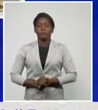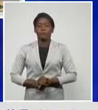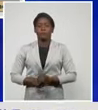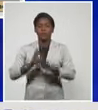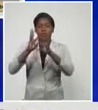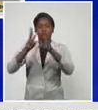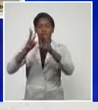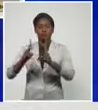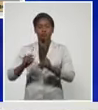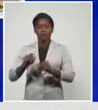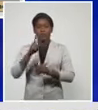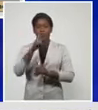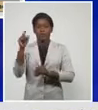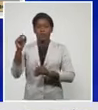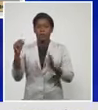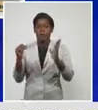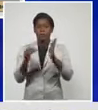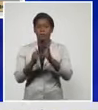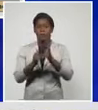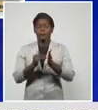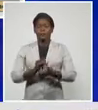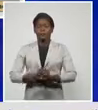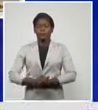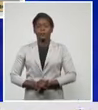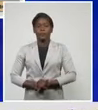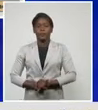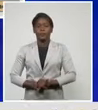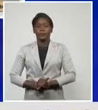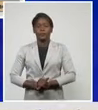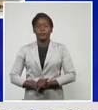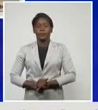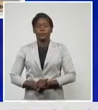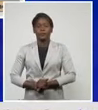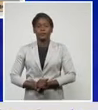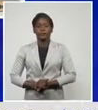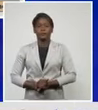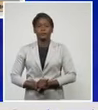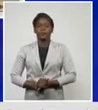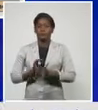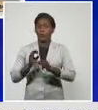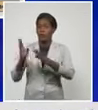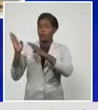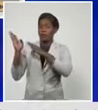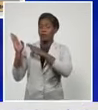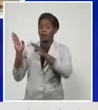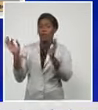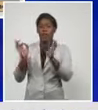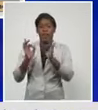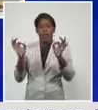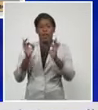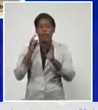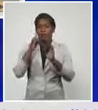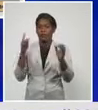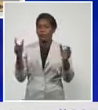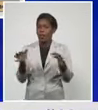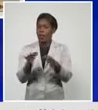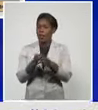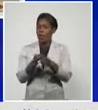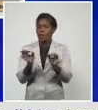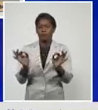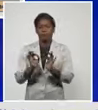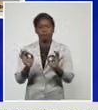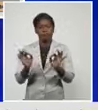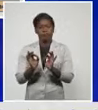100.000 habitantes. Ahí en el gráfico todavía no se ve una reducción importante, aunque